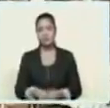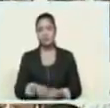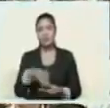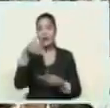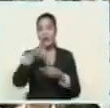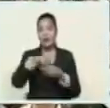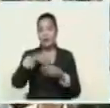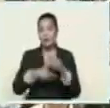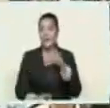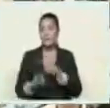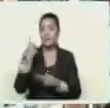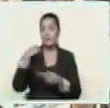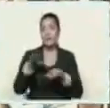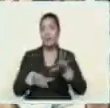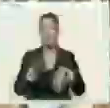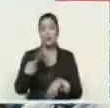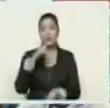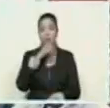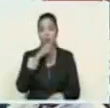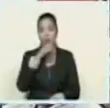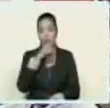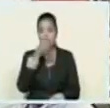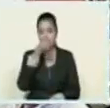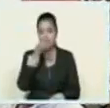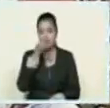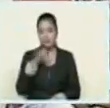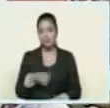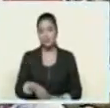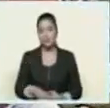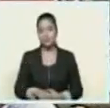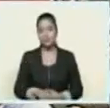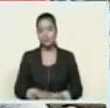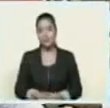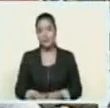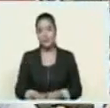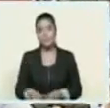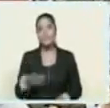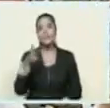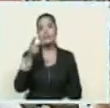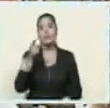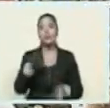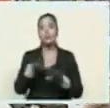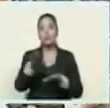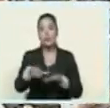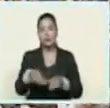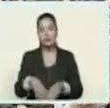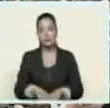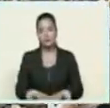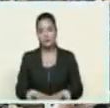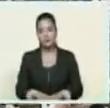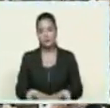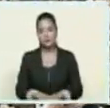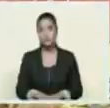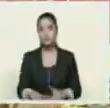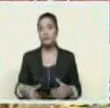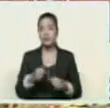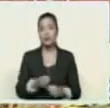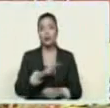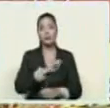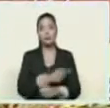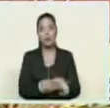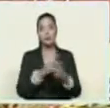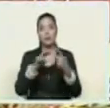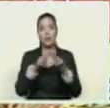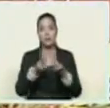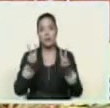elecciones el pasado 15 de octubre segundo paso para ir consolidando la